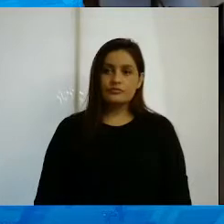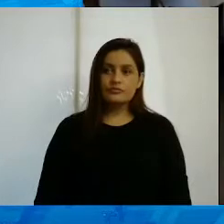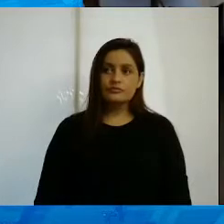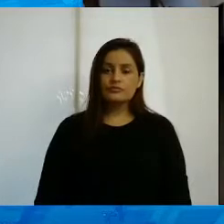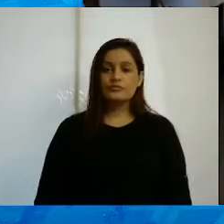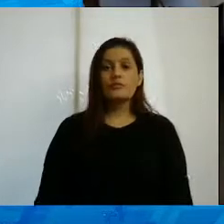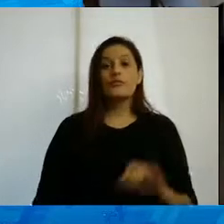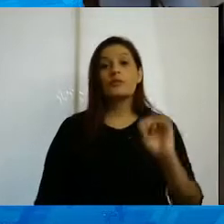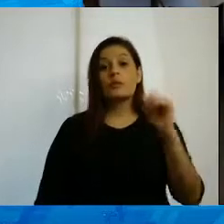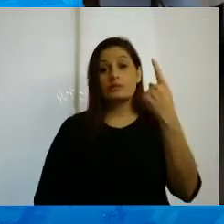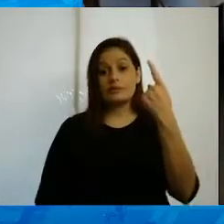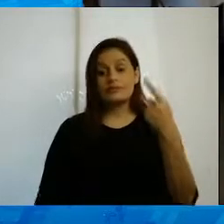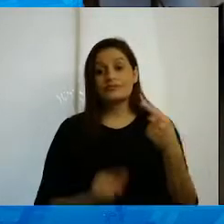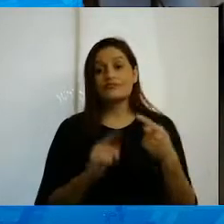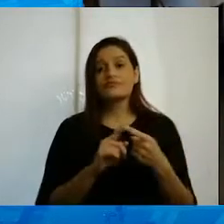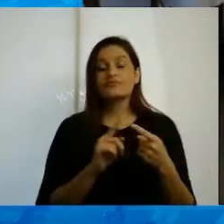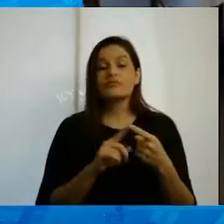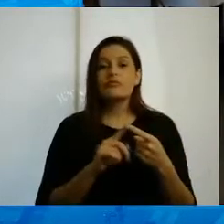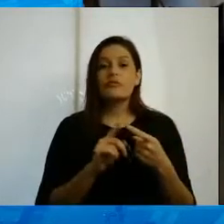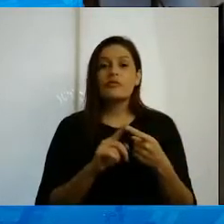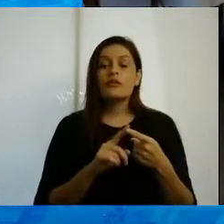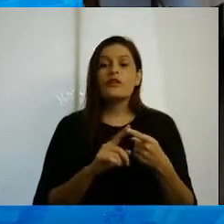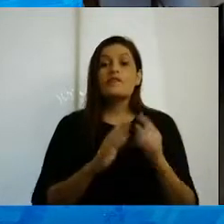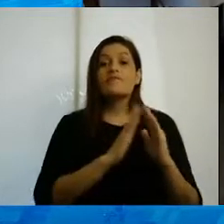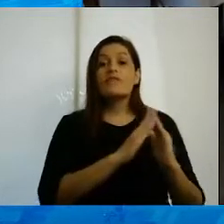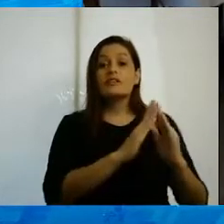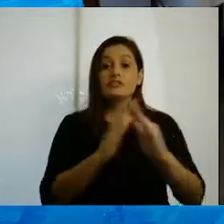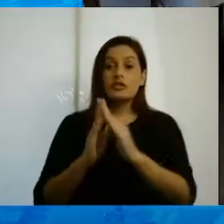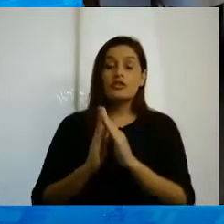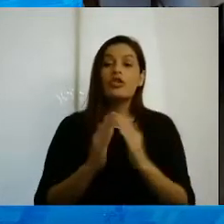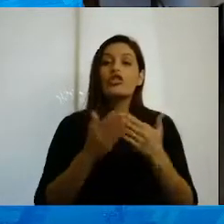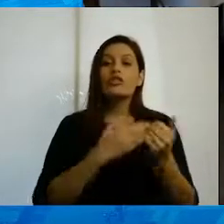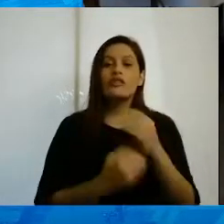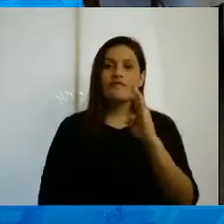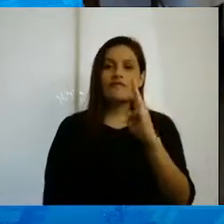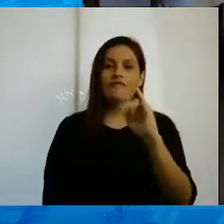primero, alcaldesa, es que los vecinos de la población Bicentenario